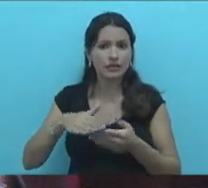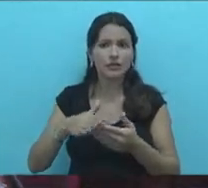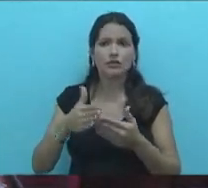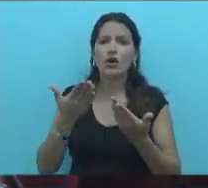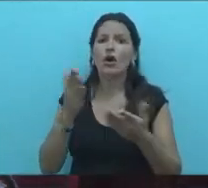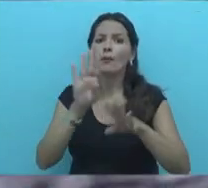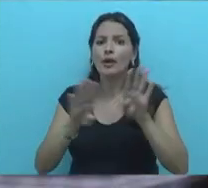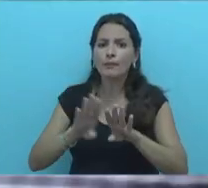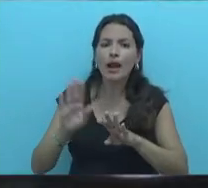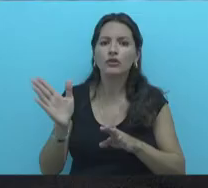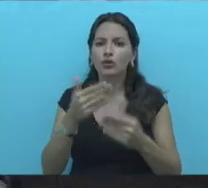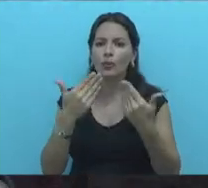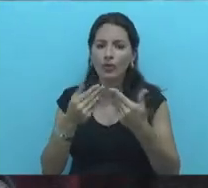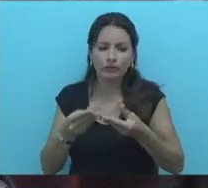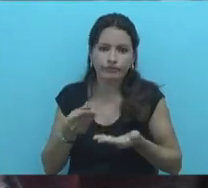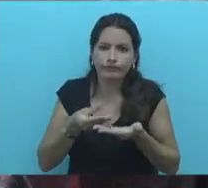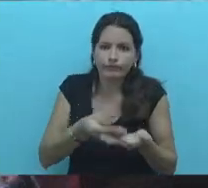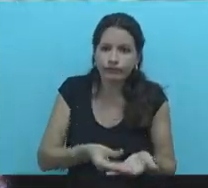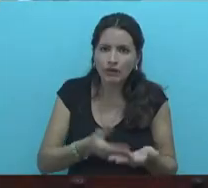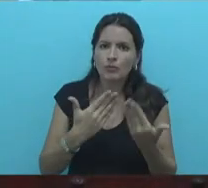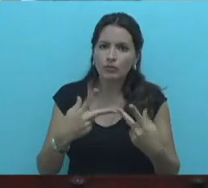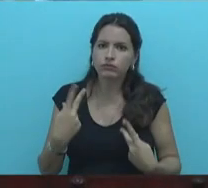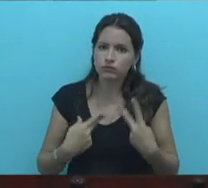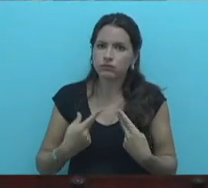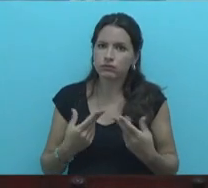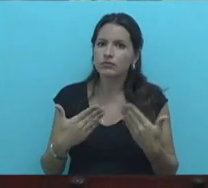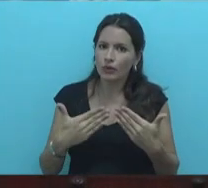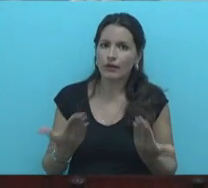correspondientes. Gracias, diputada. Diputada Rubeo, tiene usted la palabra.